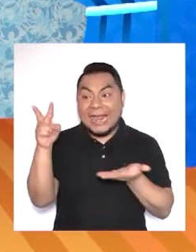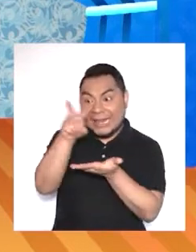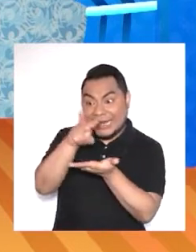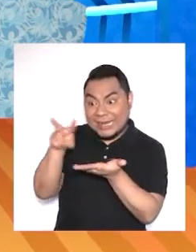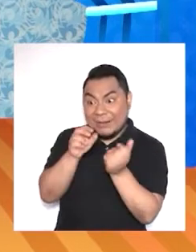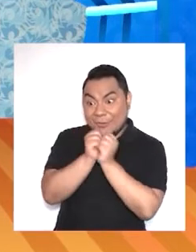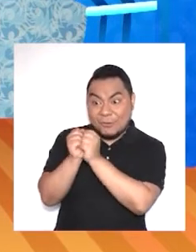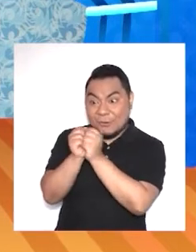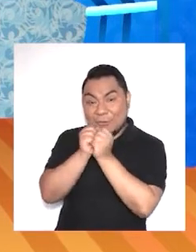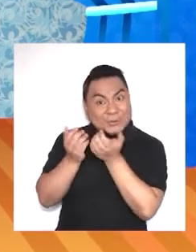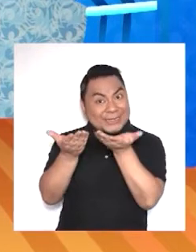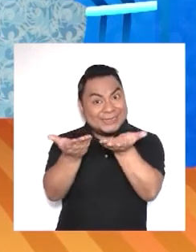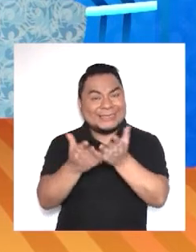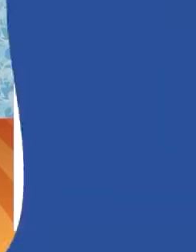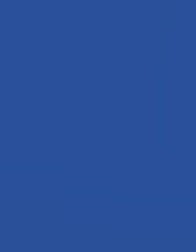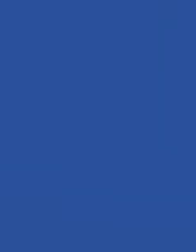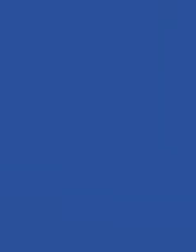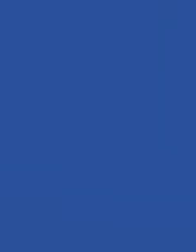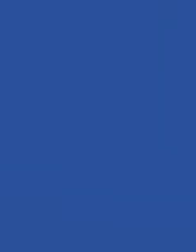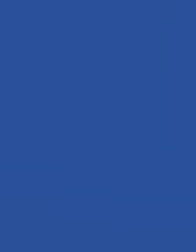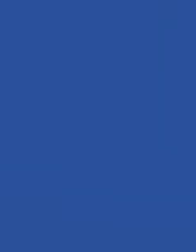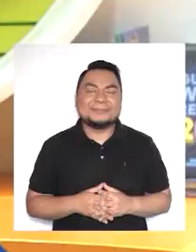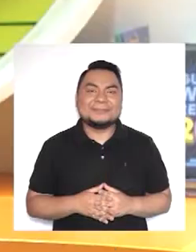Leemos Juntas.